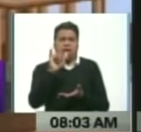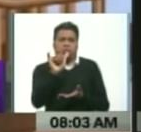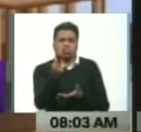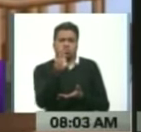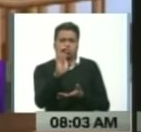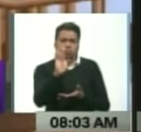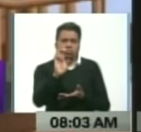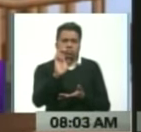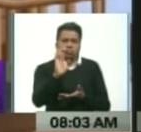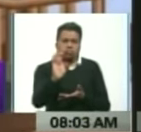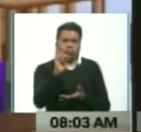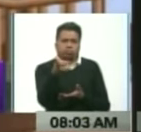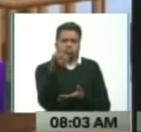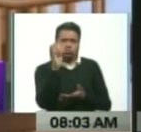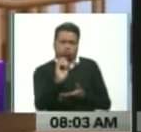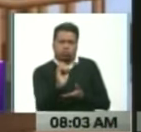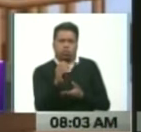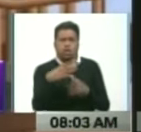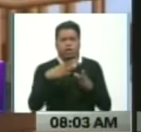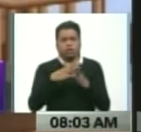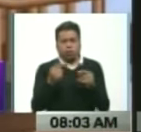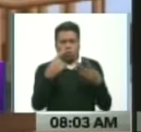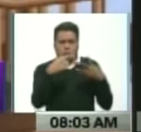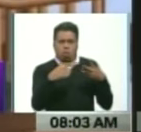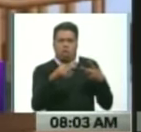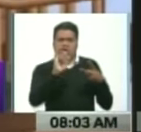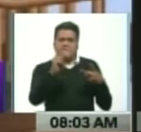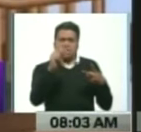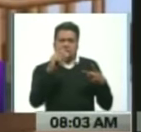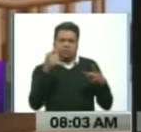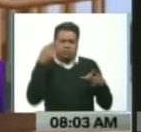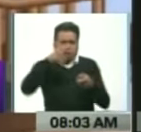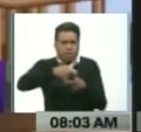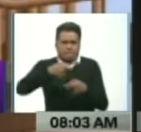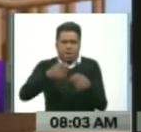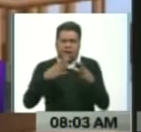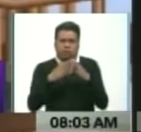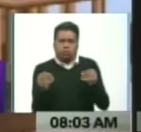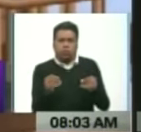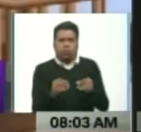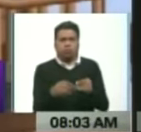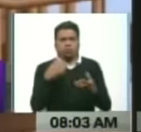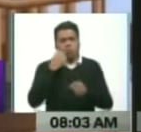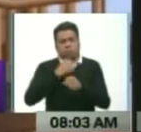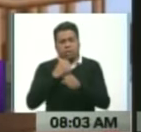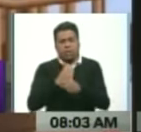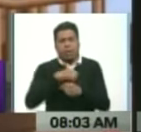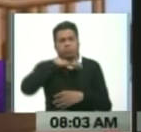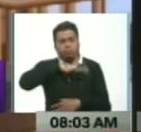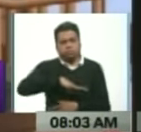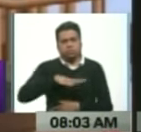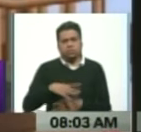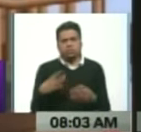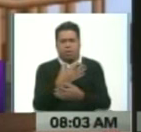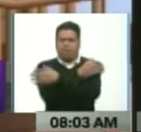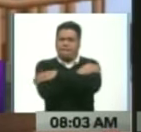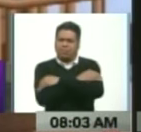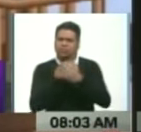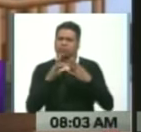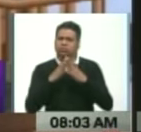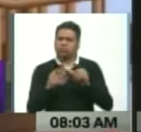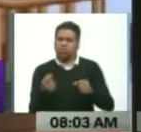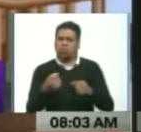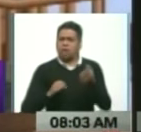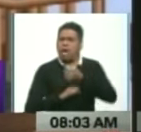¿Qué sustento, no solamente en lo histórico y lo que es el patriotismo, que cualquier persona venga y lo abrace por el gran trabajo que están haciendo, pero qué apoyo